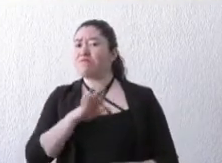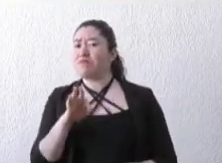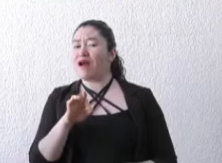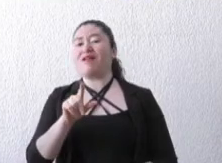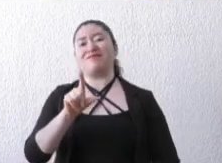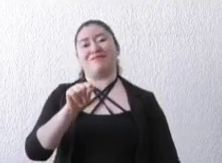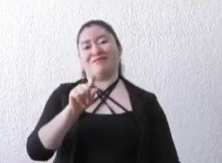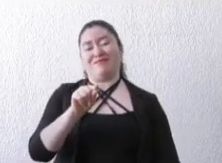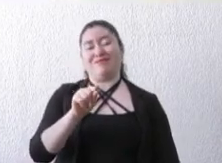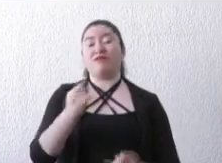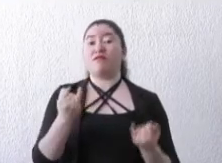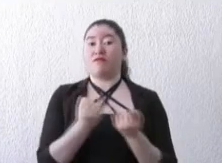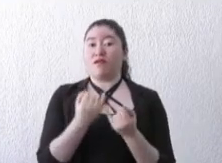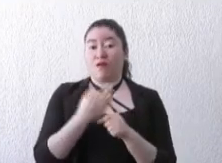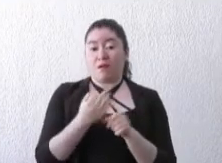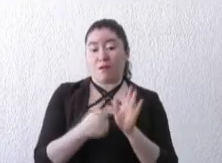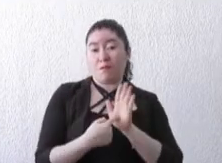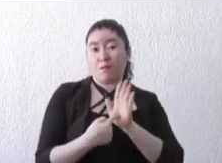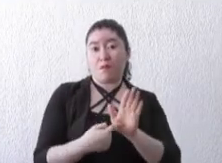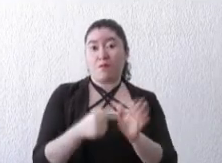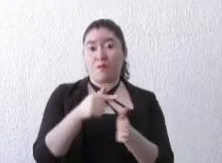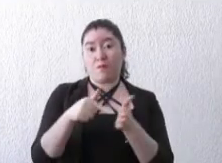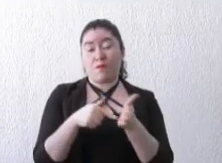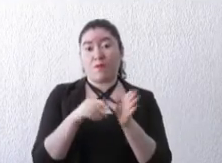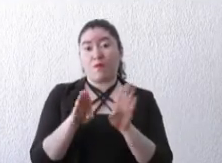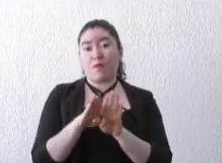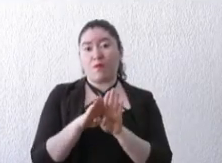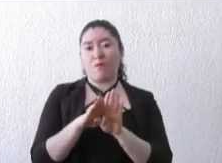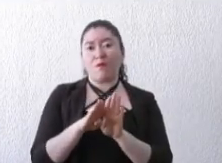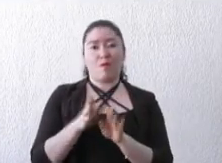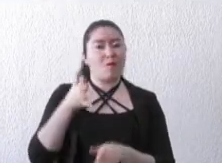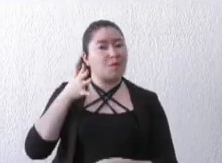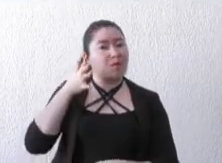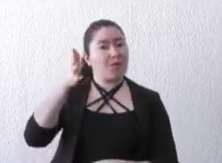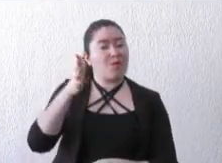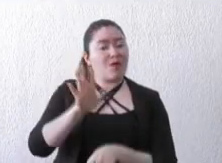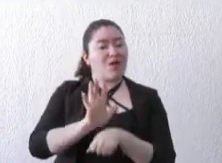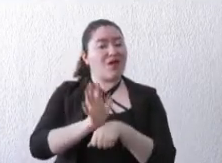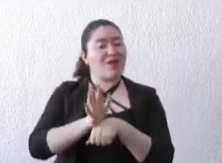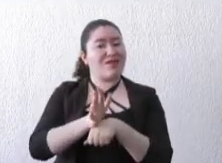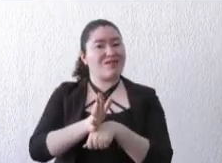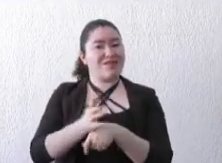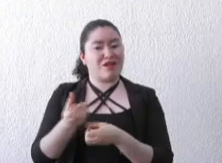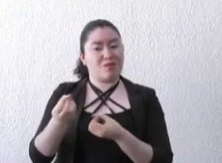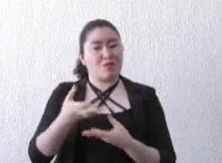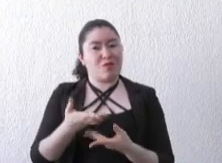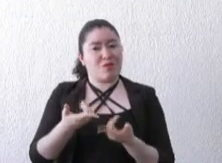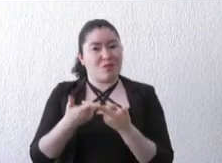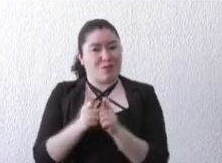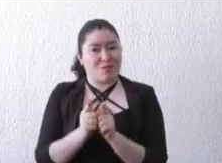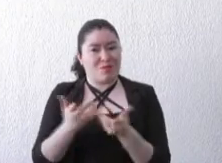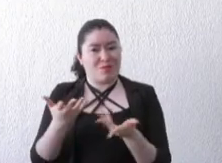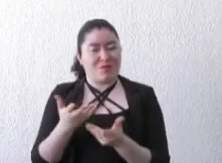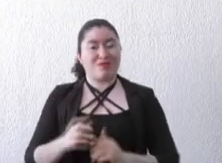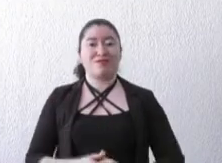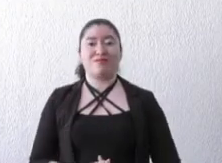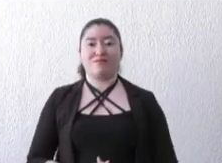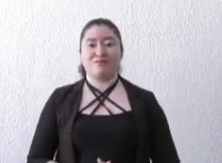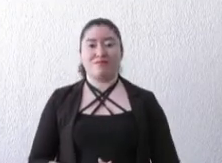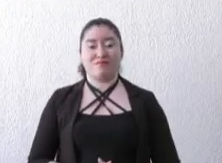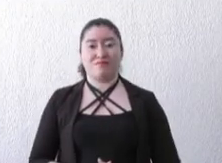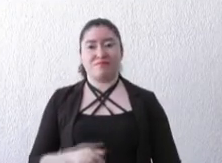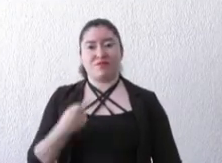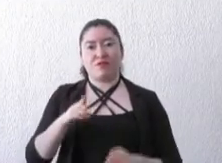este momento lo estamos mostrando como un futuro cineclub, como un espacio también para un foro más pequeño,